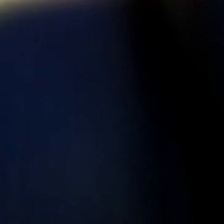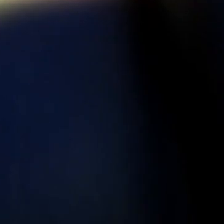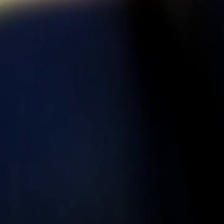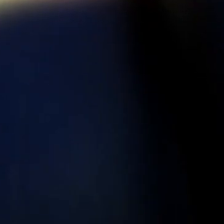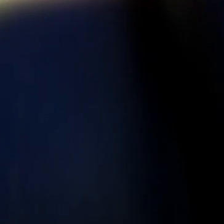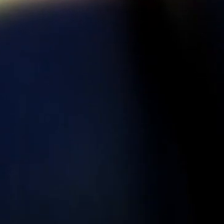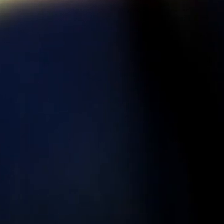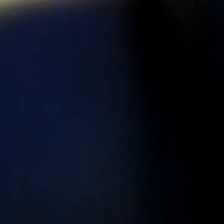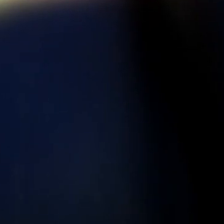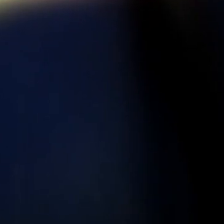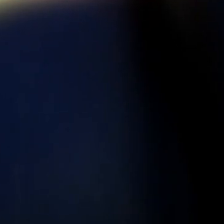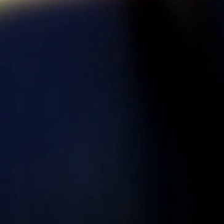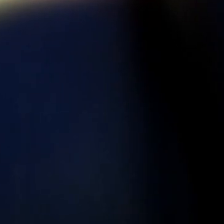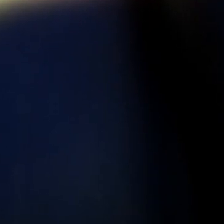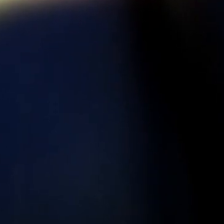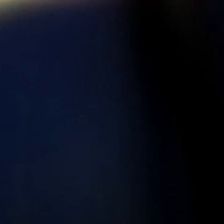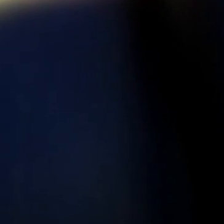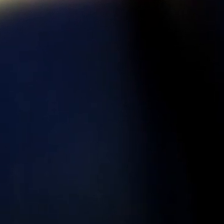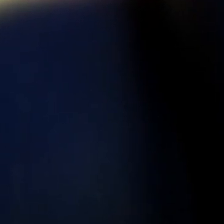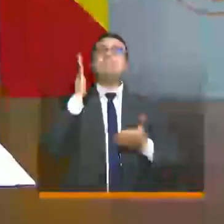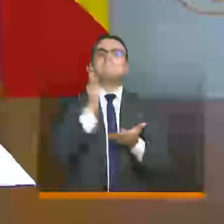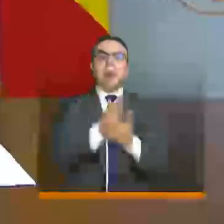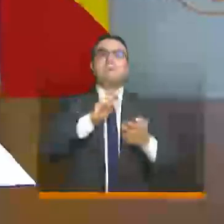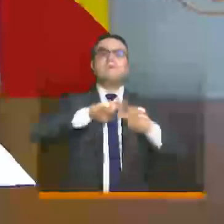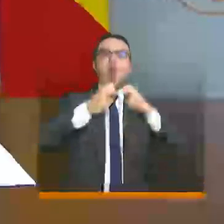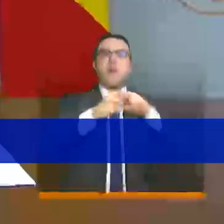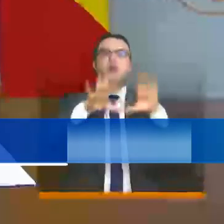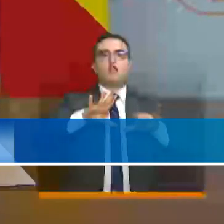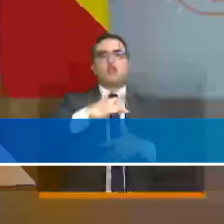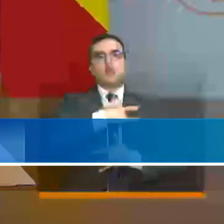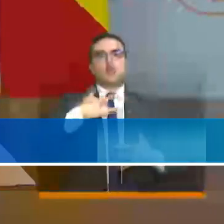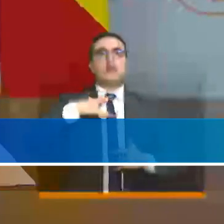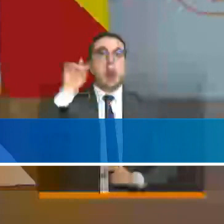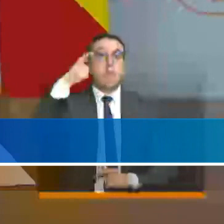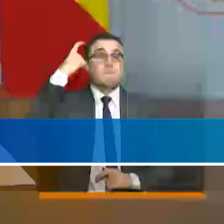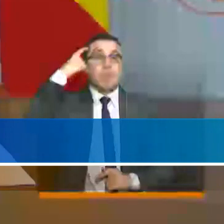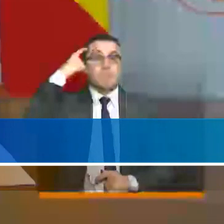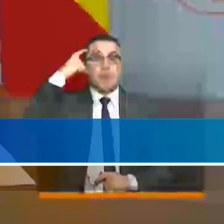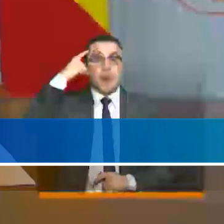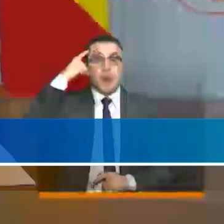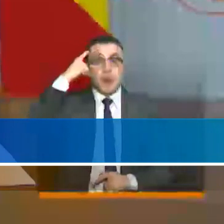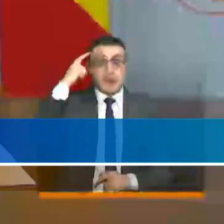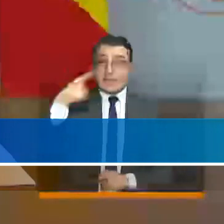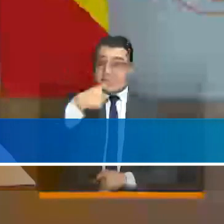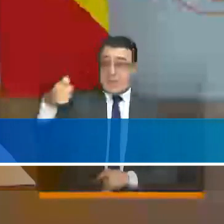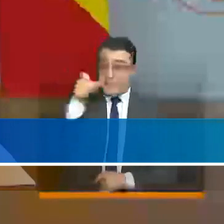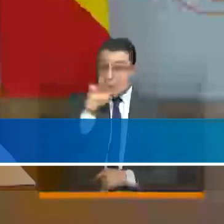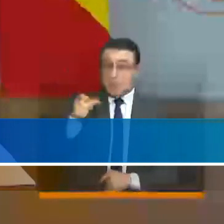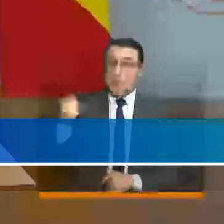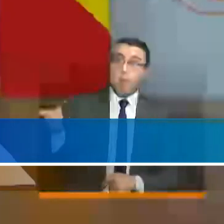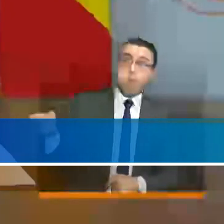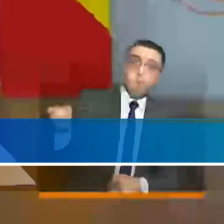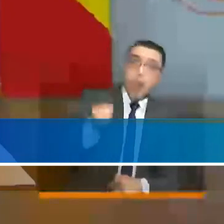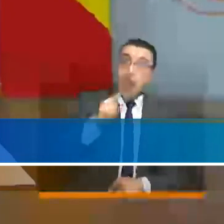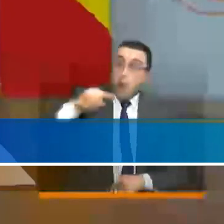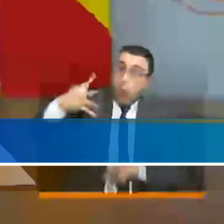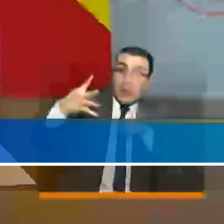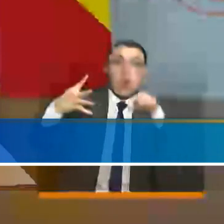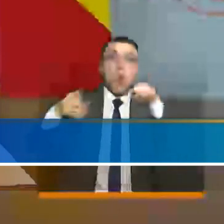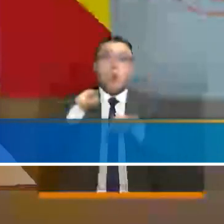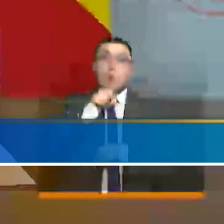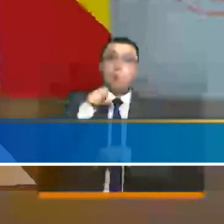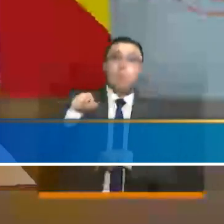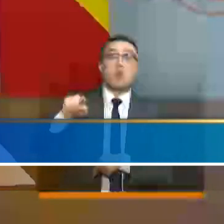remisión a recursos del sector salud sabemos que 4 de cada 100 personas que han tenido un atrás